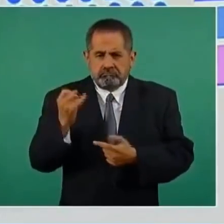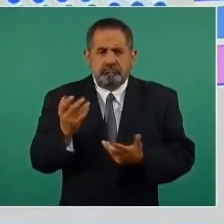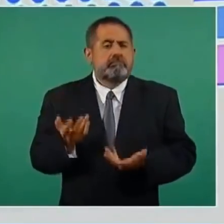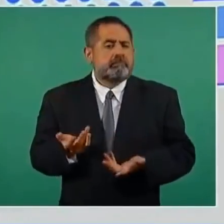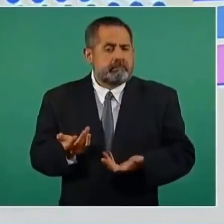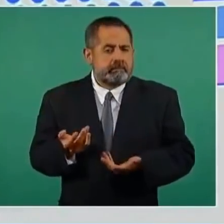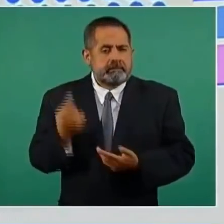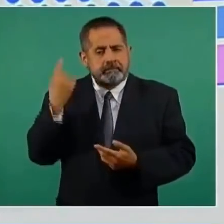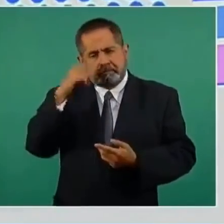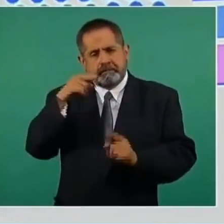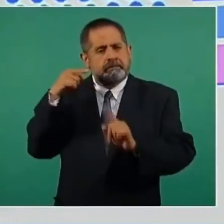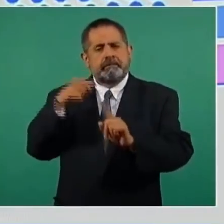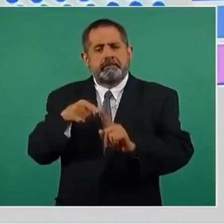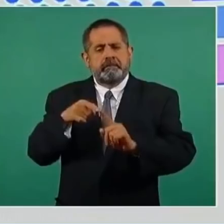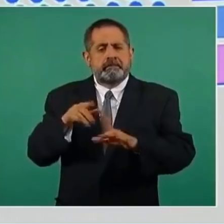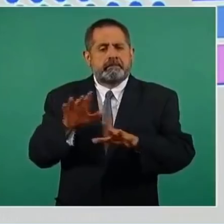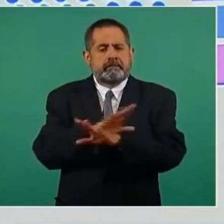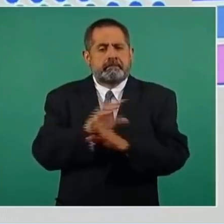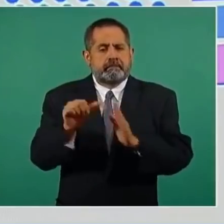¿Para qué?